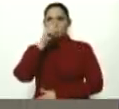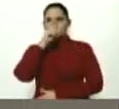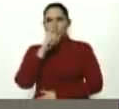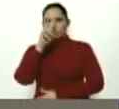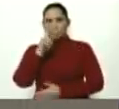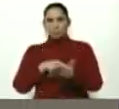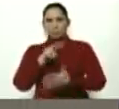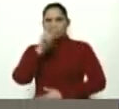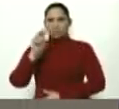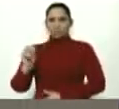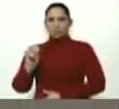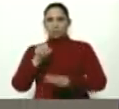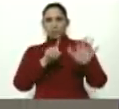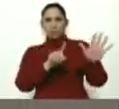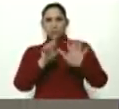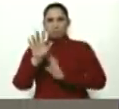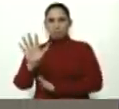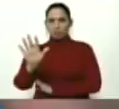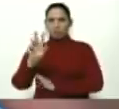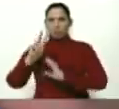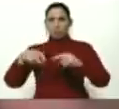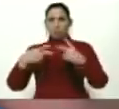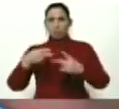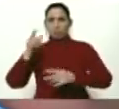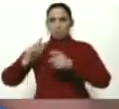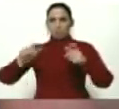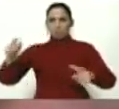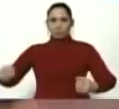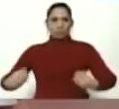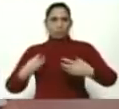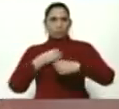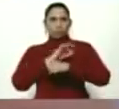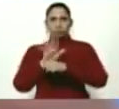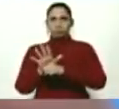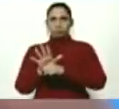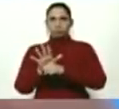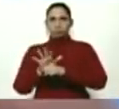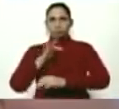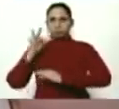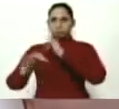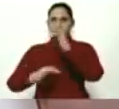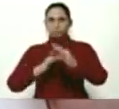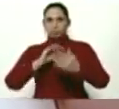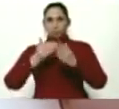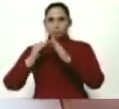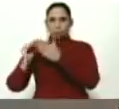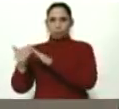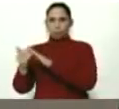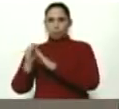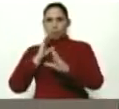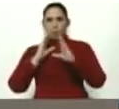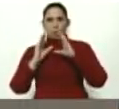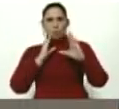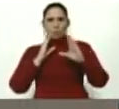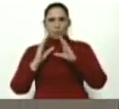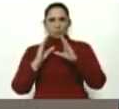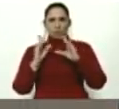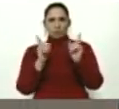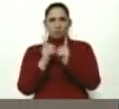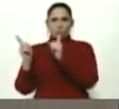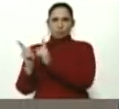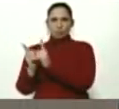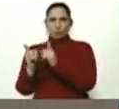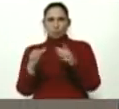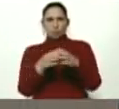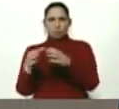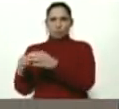2020, 65 casos de transmisión comunitaria. Vamos a conversar brevemente de los grupos de